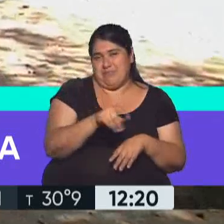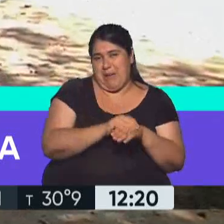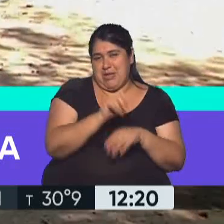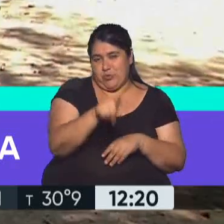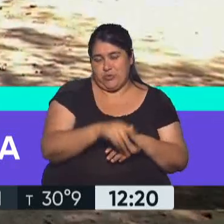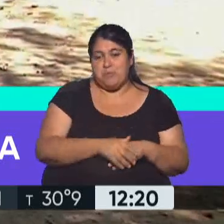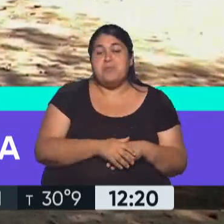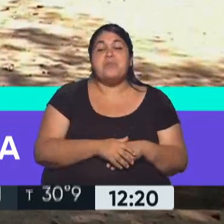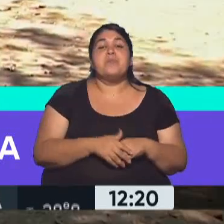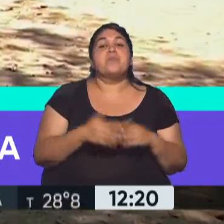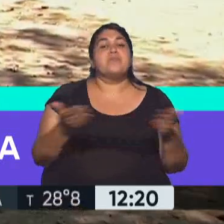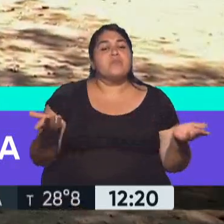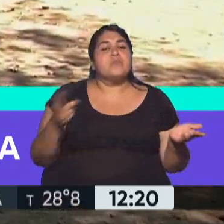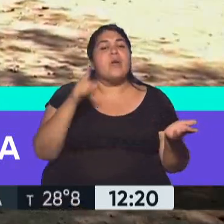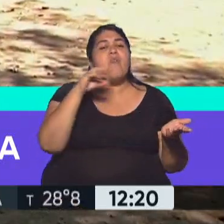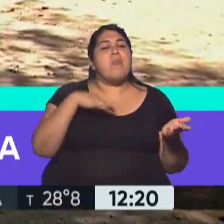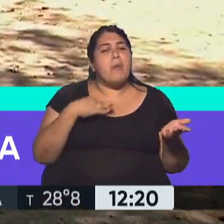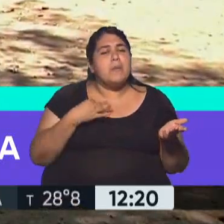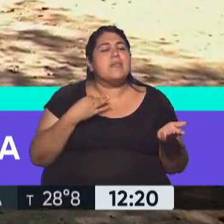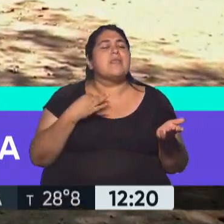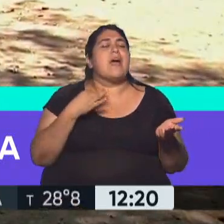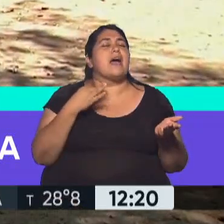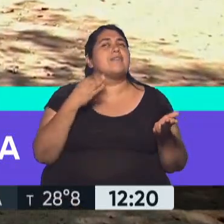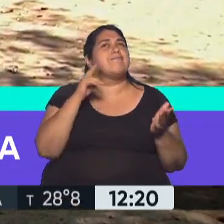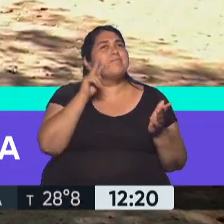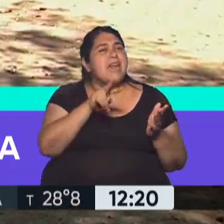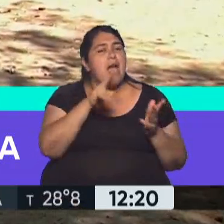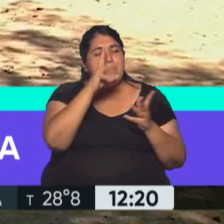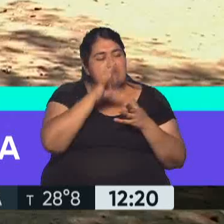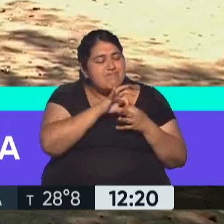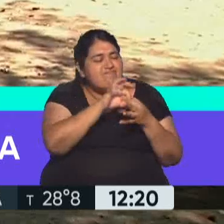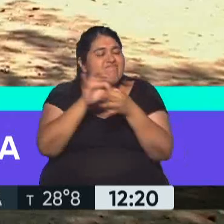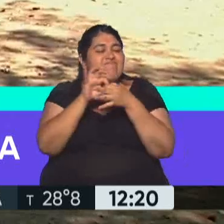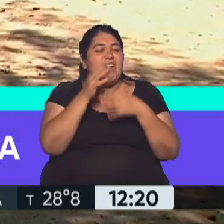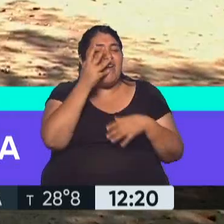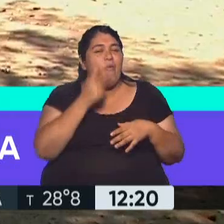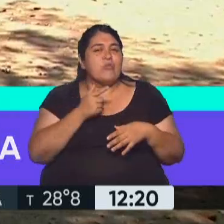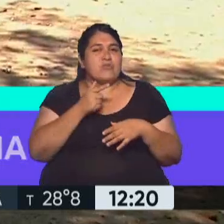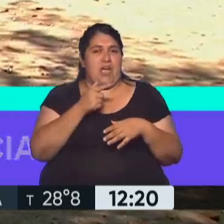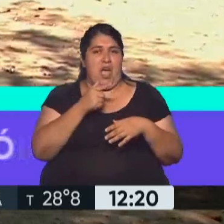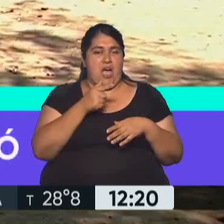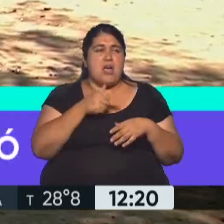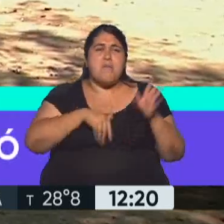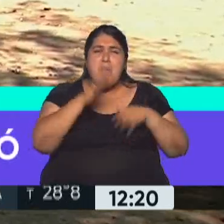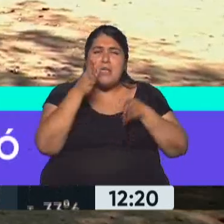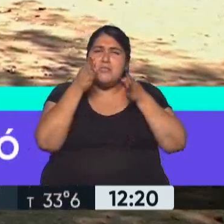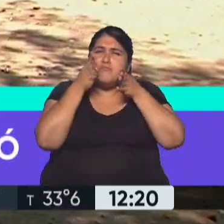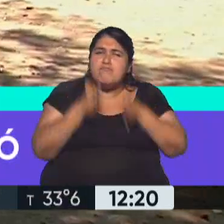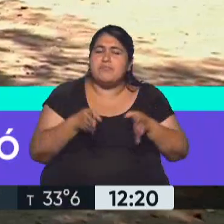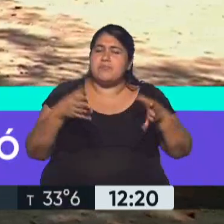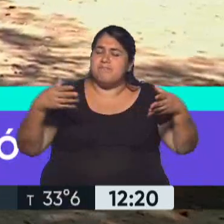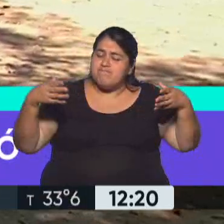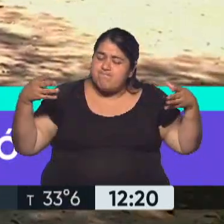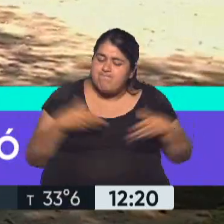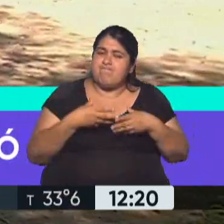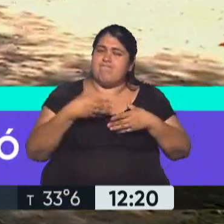miraban la vida de la misma forma, bajo el mismo cristal, la de la comunión, la de no llegar a destino, sino de transitar el